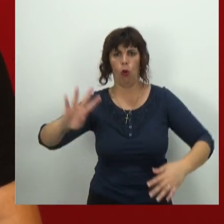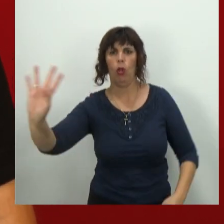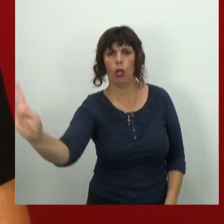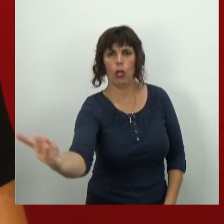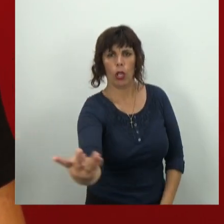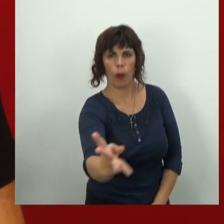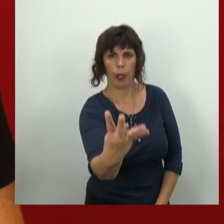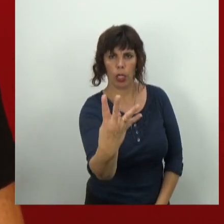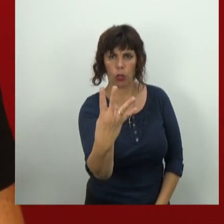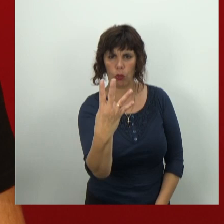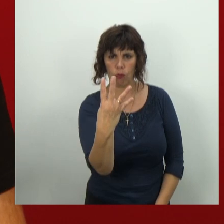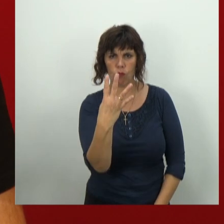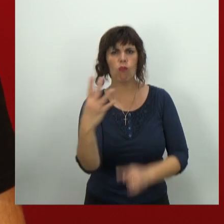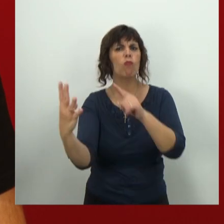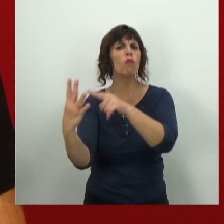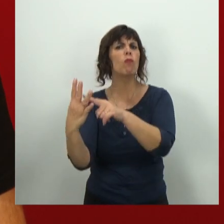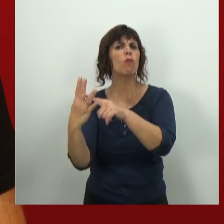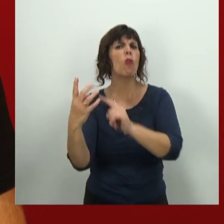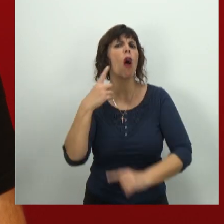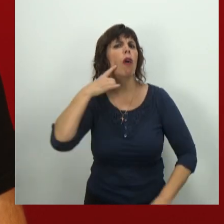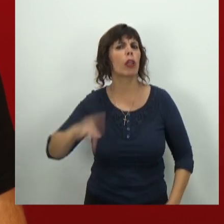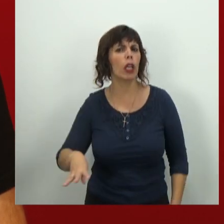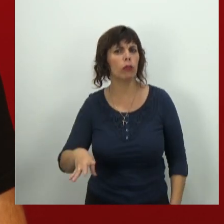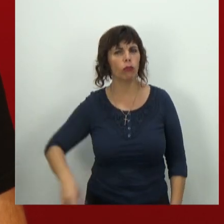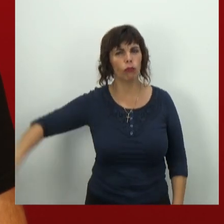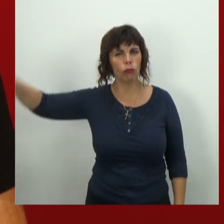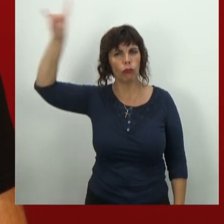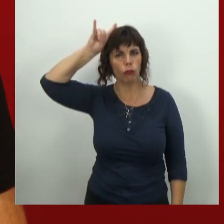y tendrá que doblar su rodilla delante de todos